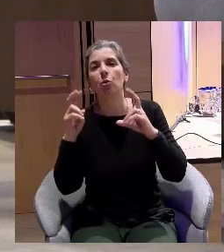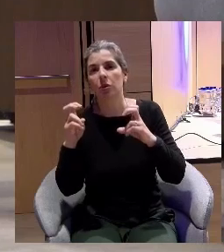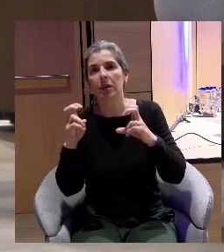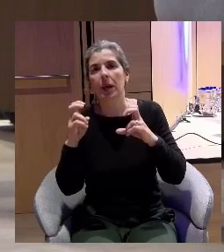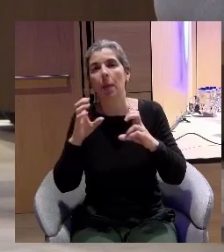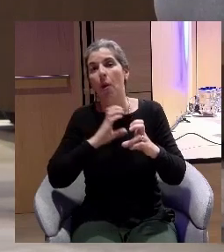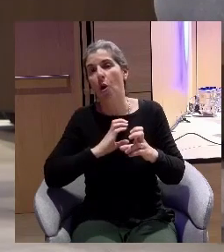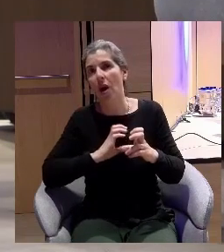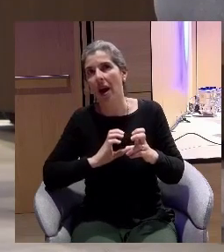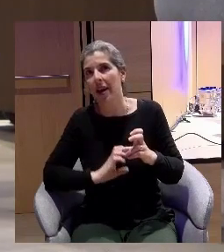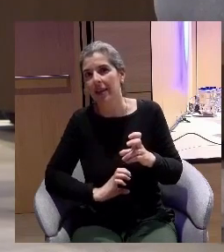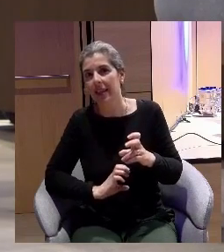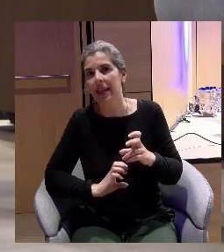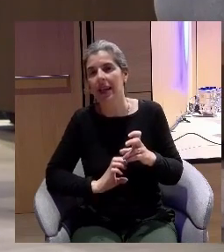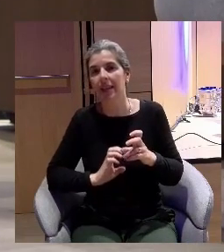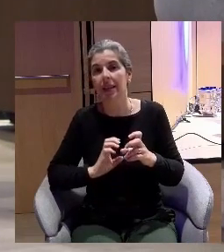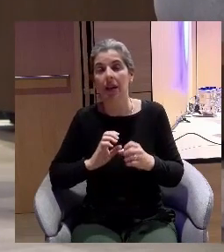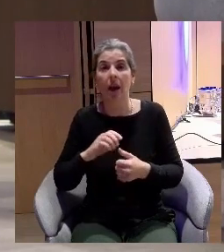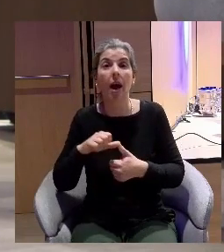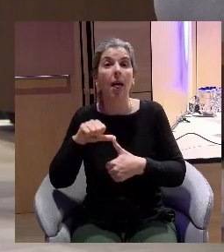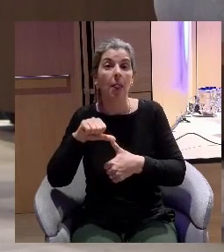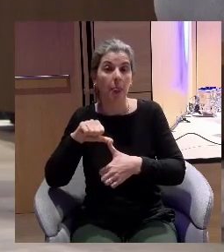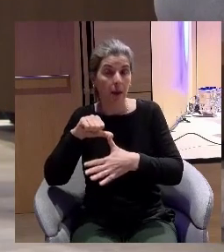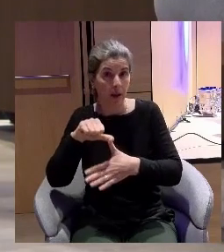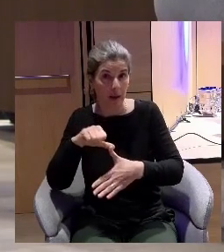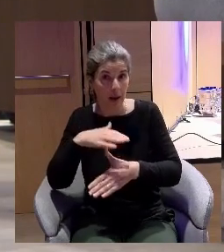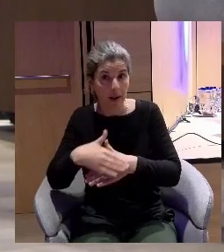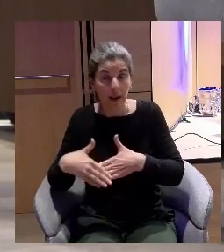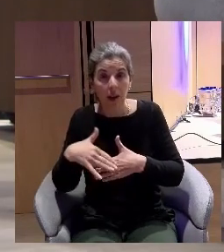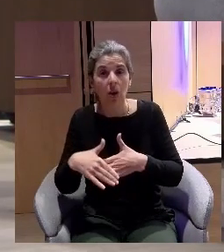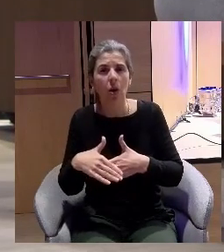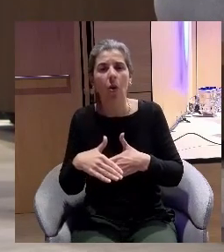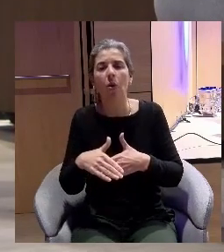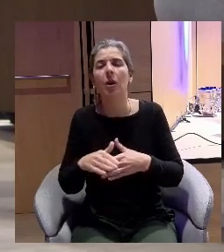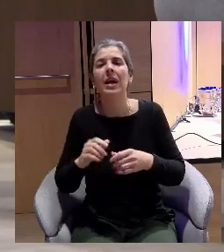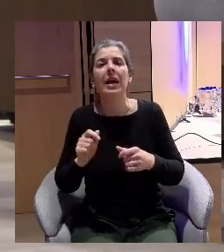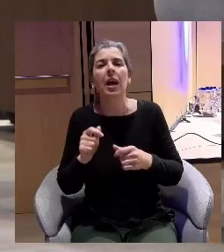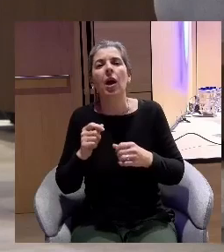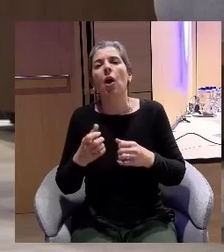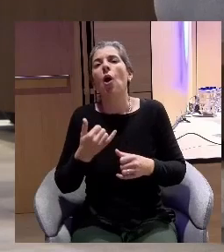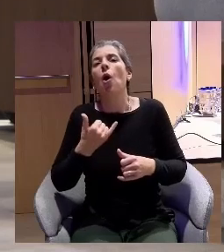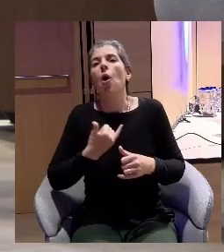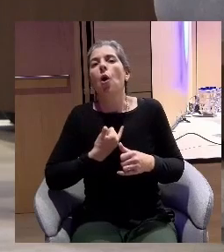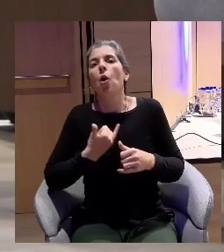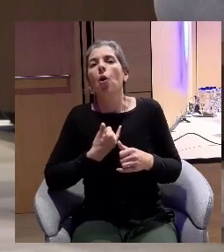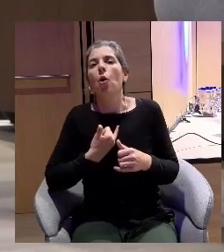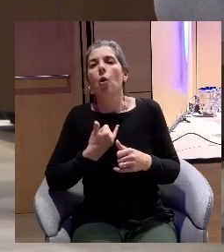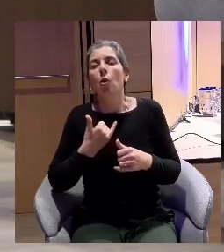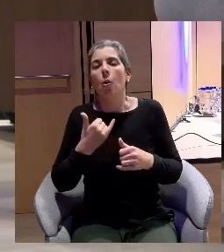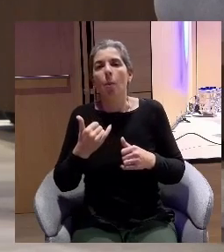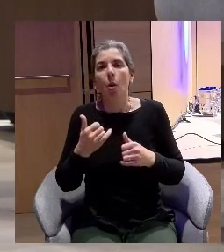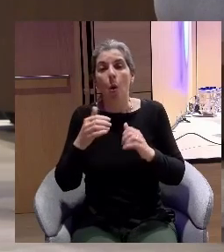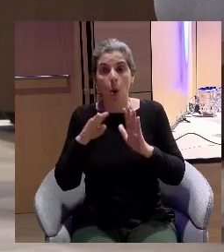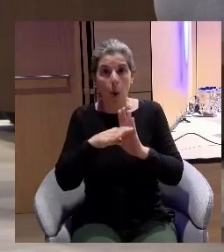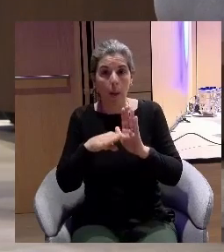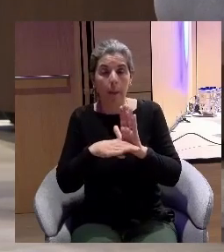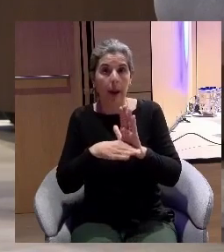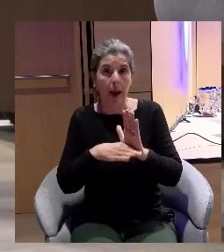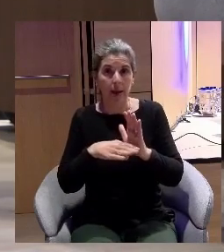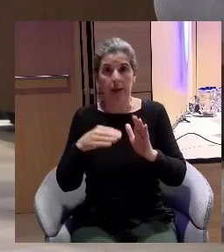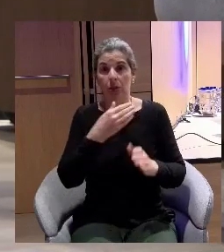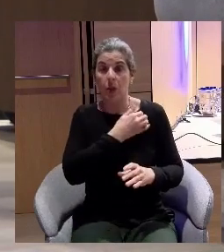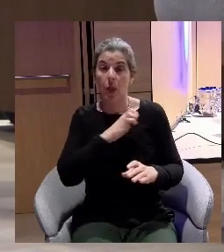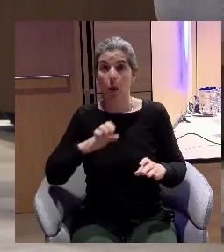característica de la región, que es justamente el impacto que han tenido muchas veces los planes de gobierno abierto en impulsar iniciativas